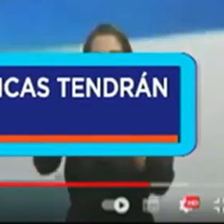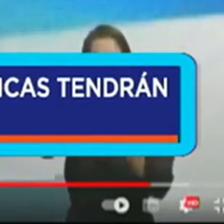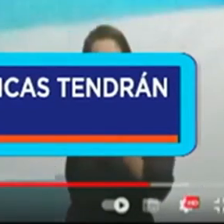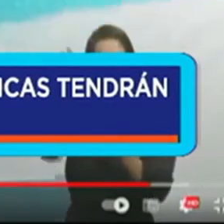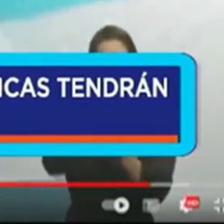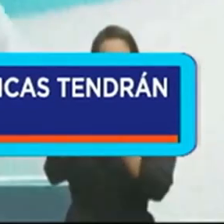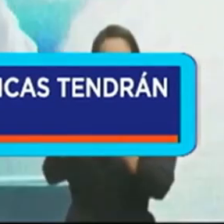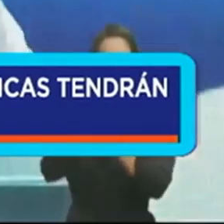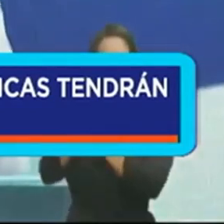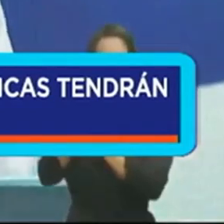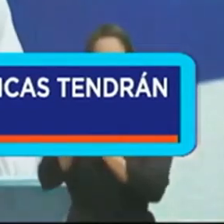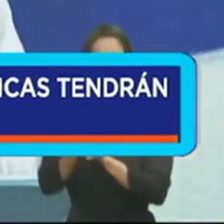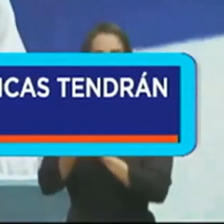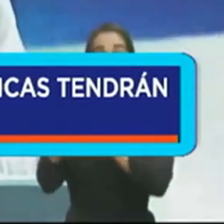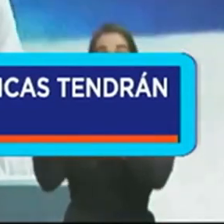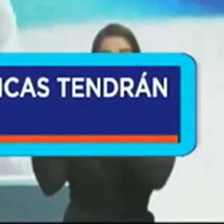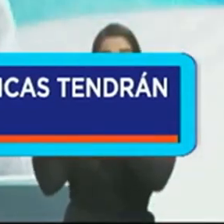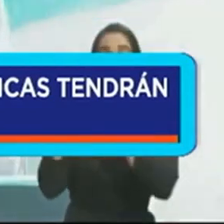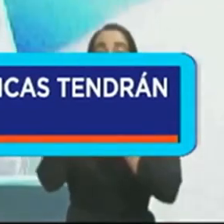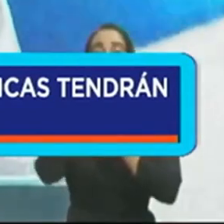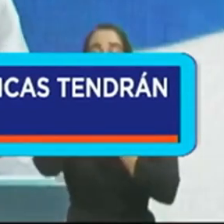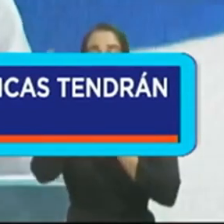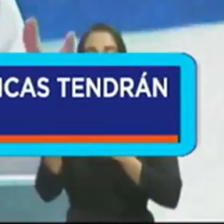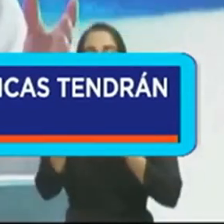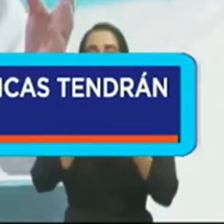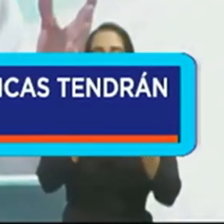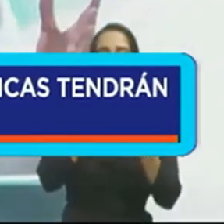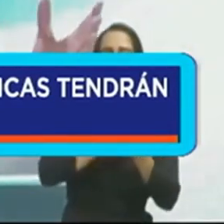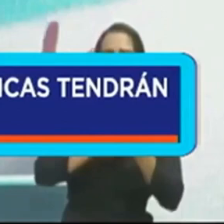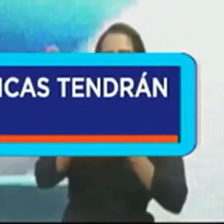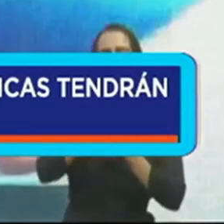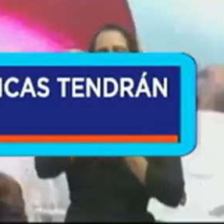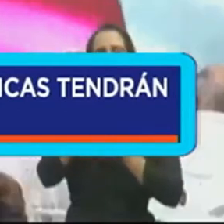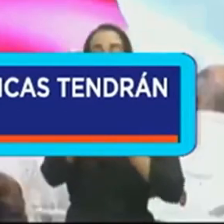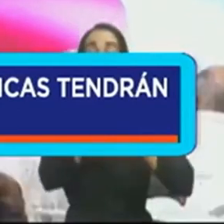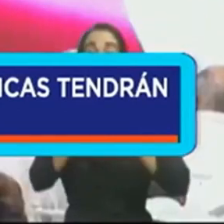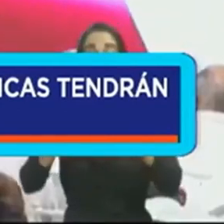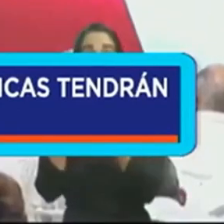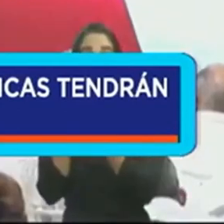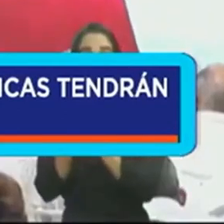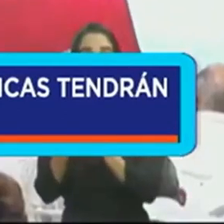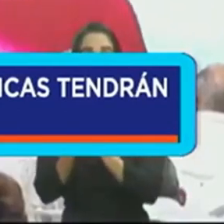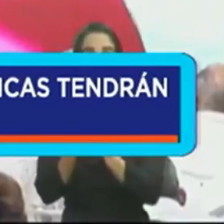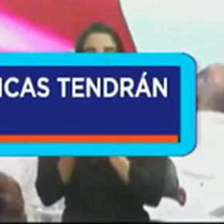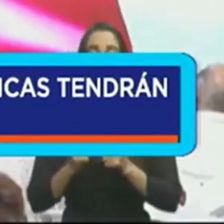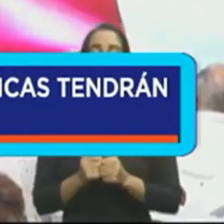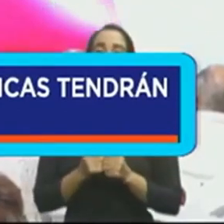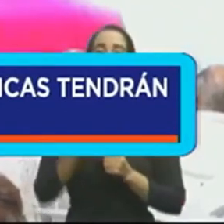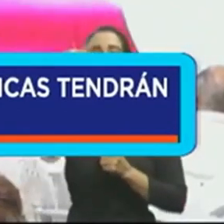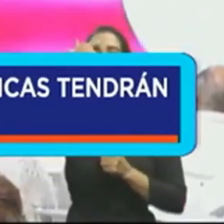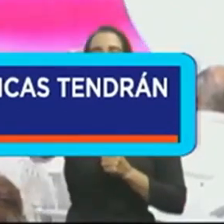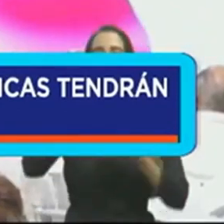quienes se encargan de nuestros hogares, llegando a convertirse muchas veces en parte de nuestras familias, porque